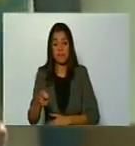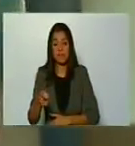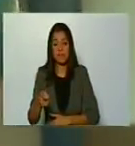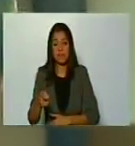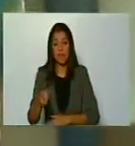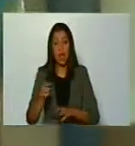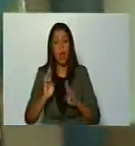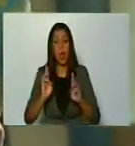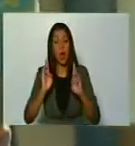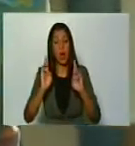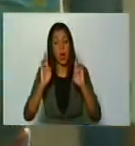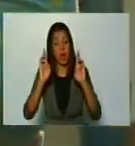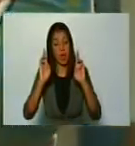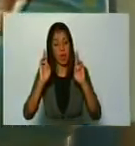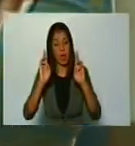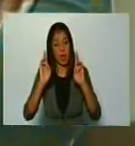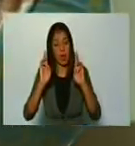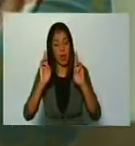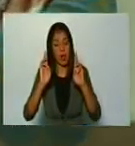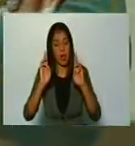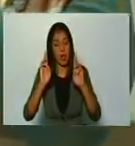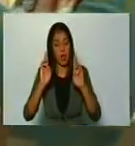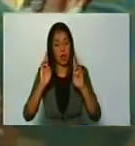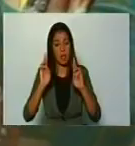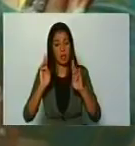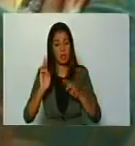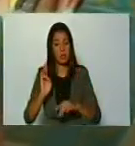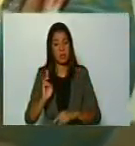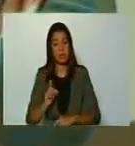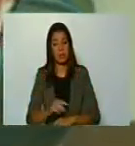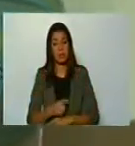Ojalá solamente fuera eso lo que hizo.